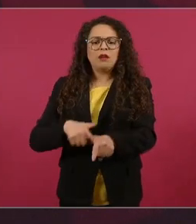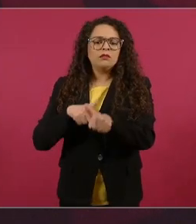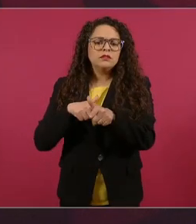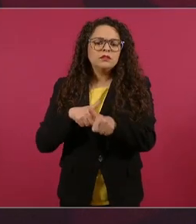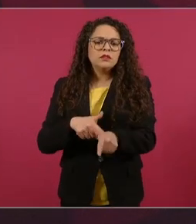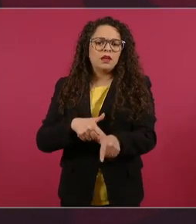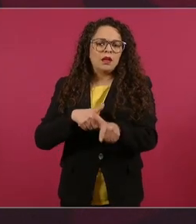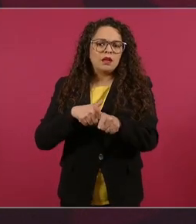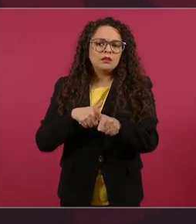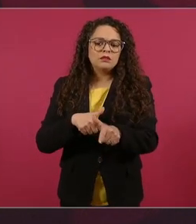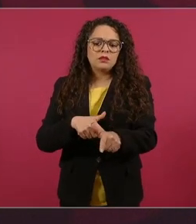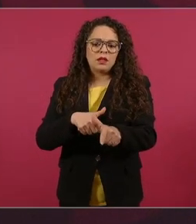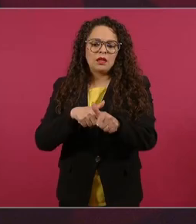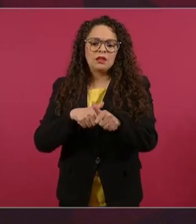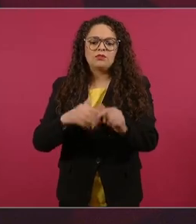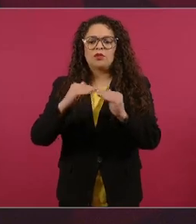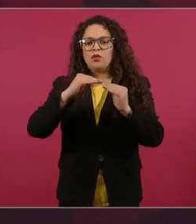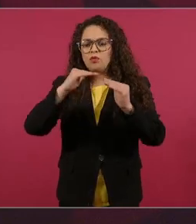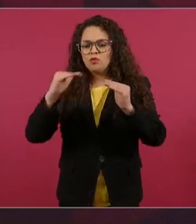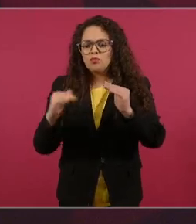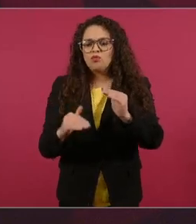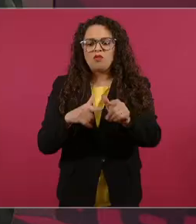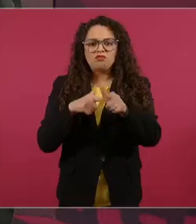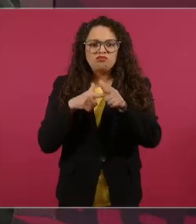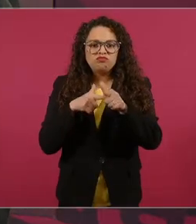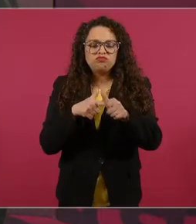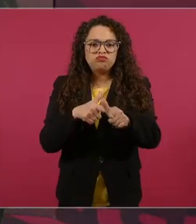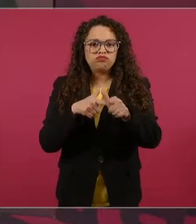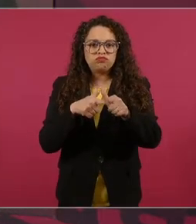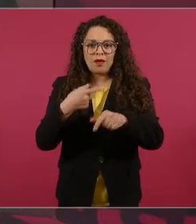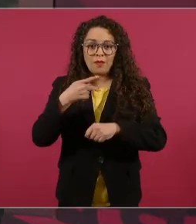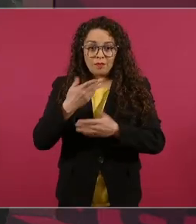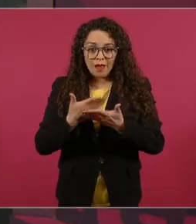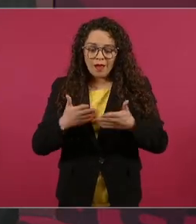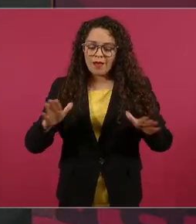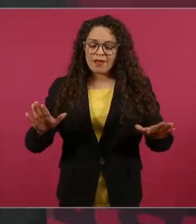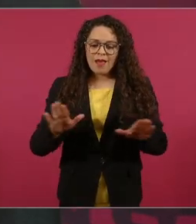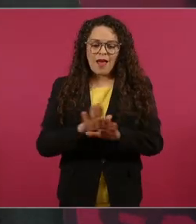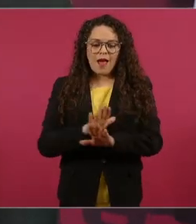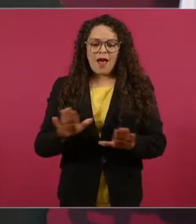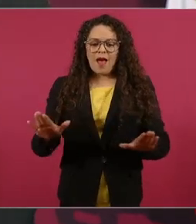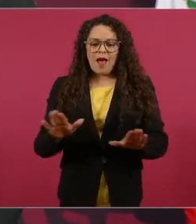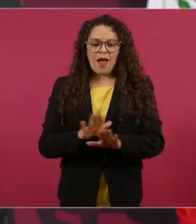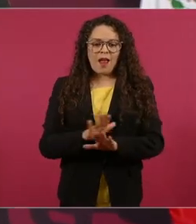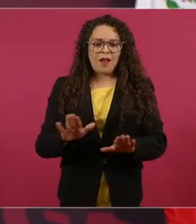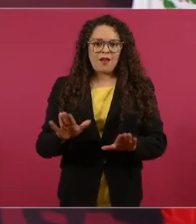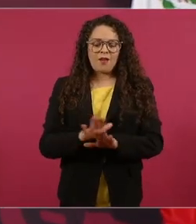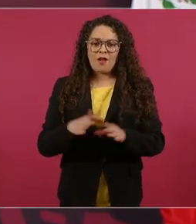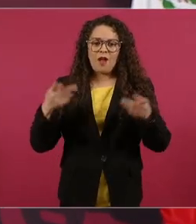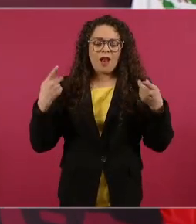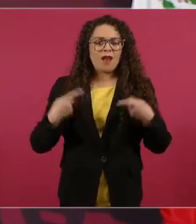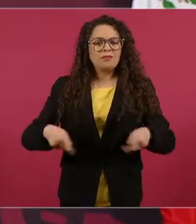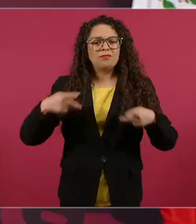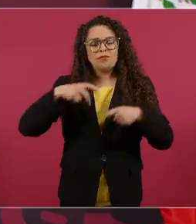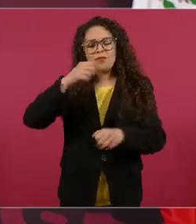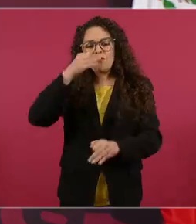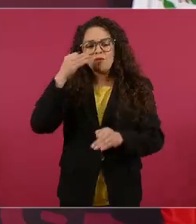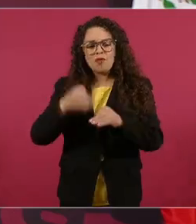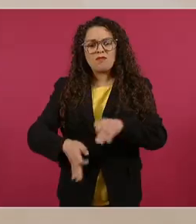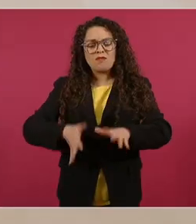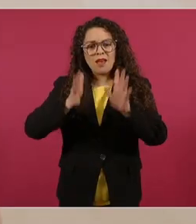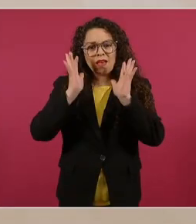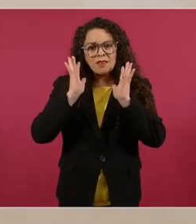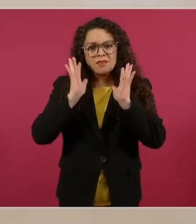dar, porque ya la gente se echó a andar y